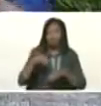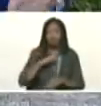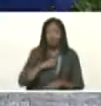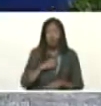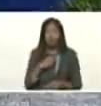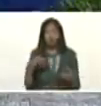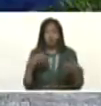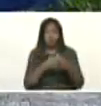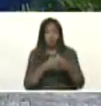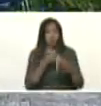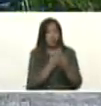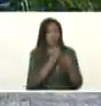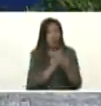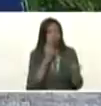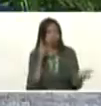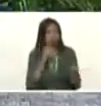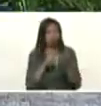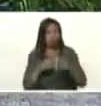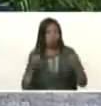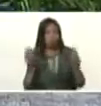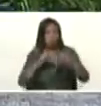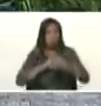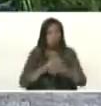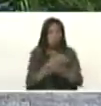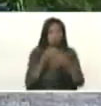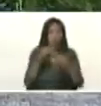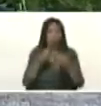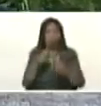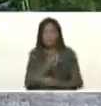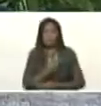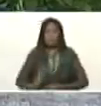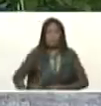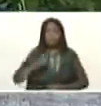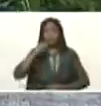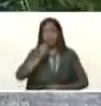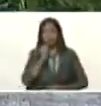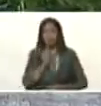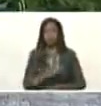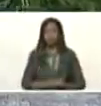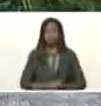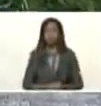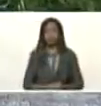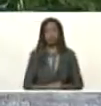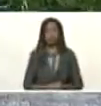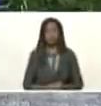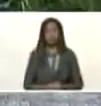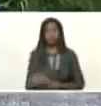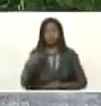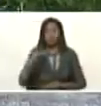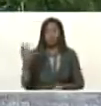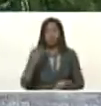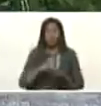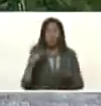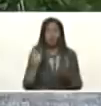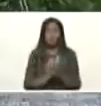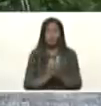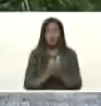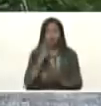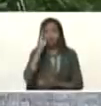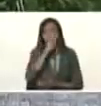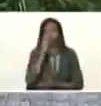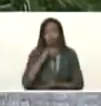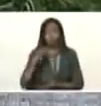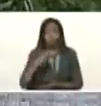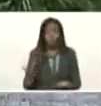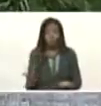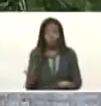trabajando, llegando a grandes acuerdos de cooperación con el presidente Putin. ¿Dónde está el compañero Diosdado Cabello?